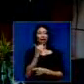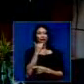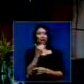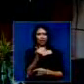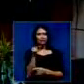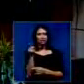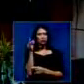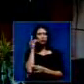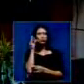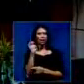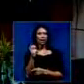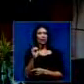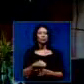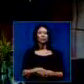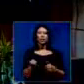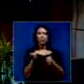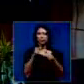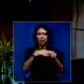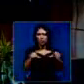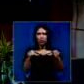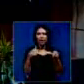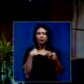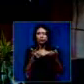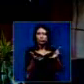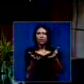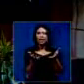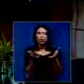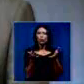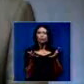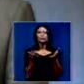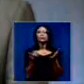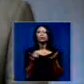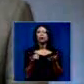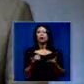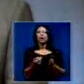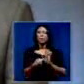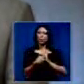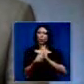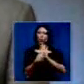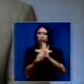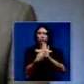Ley. En primer lugar, quiero mostrar mi honor